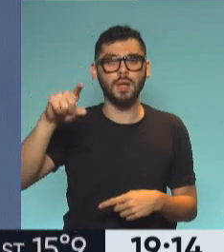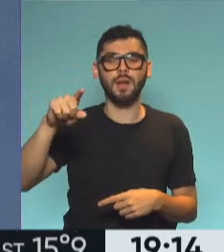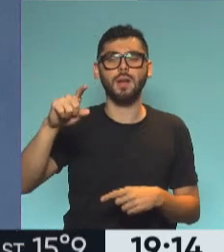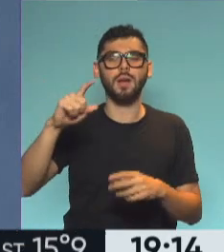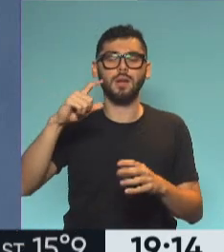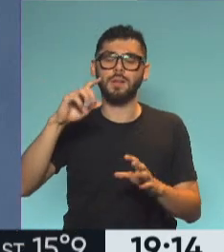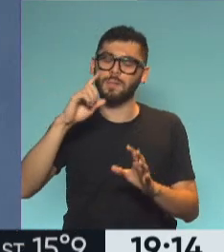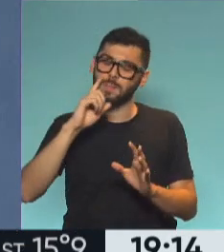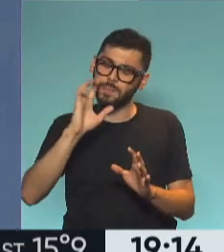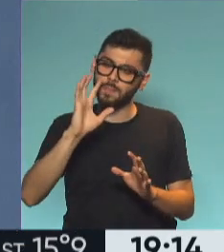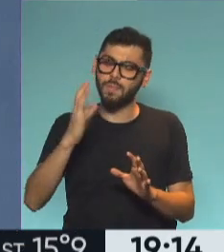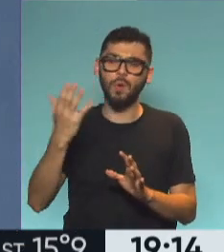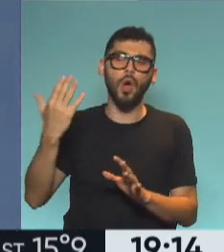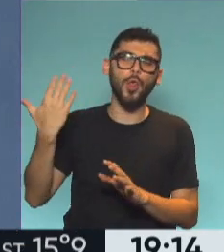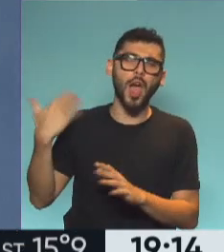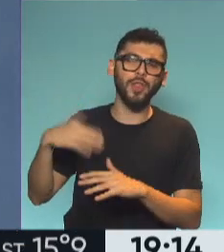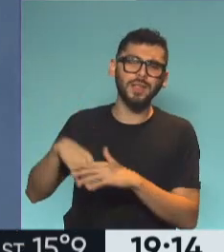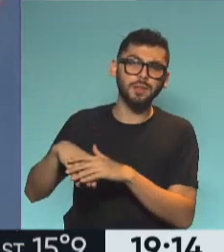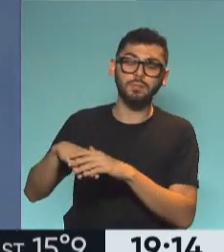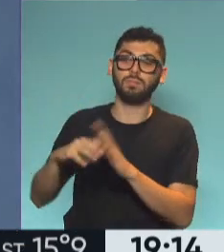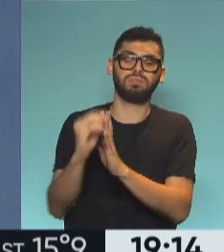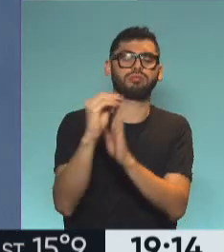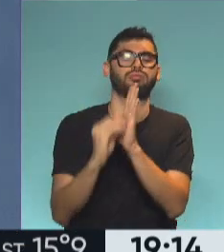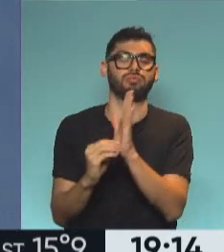tenía aparentemente... Por eso estas últimas dos semanas...